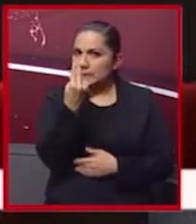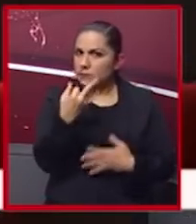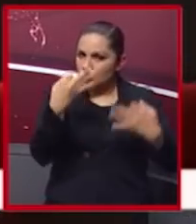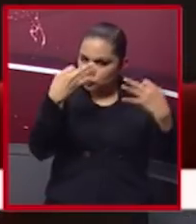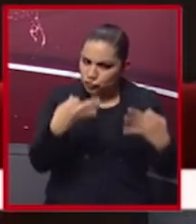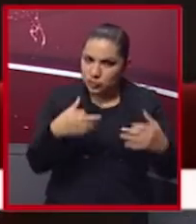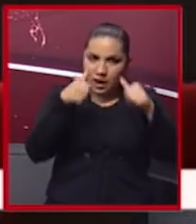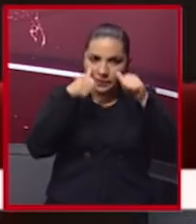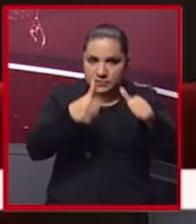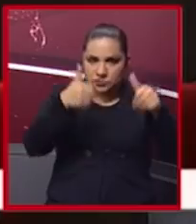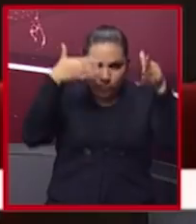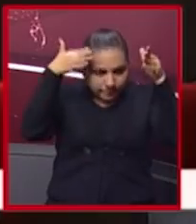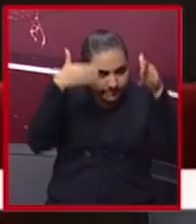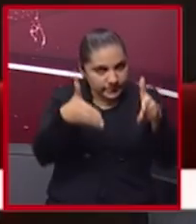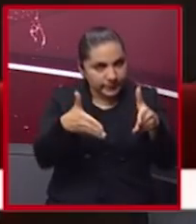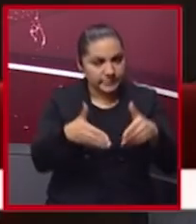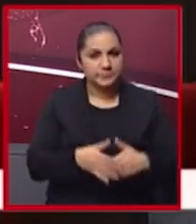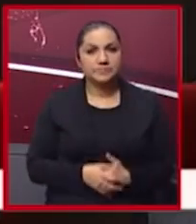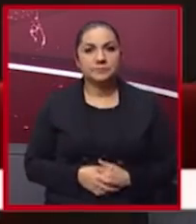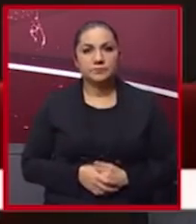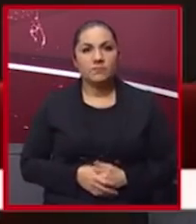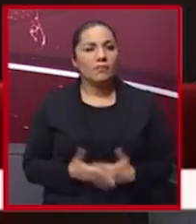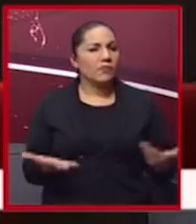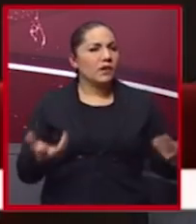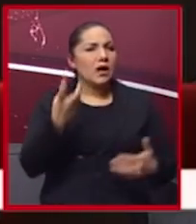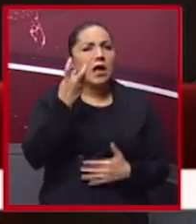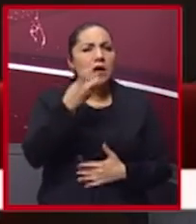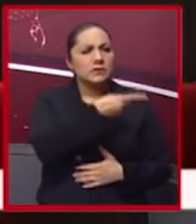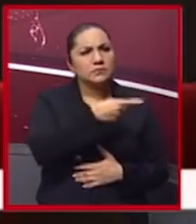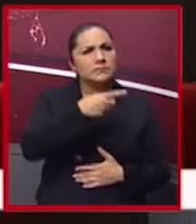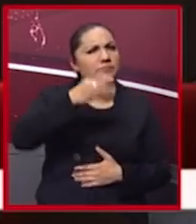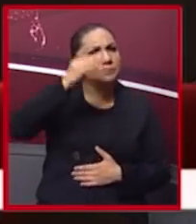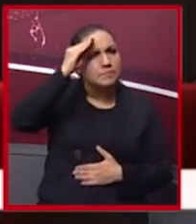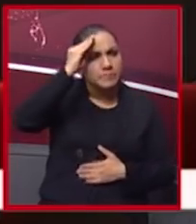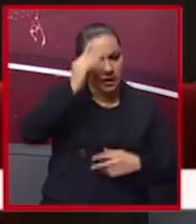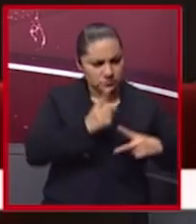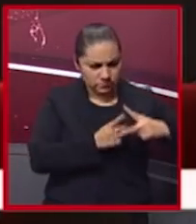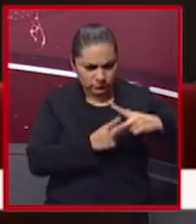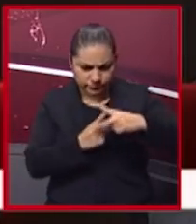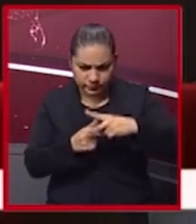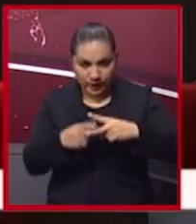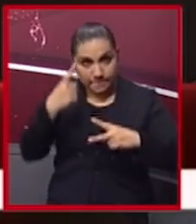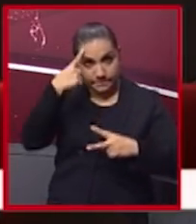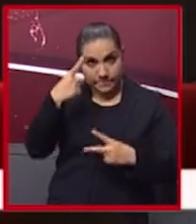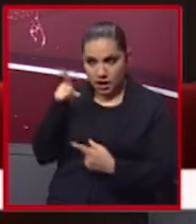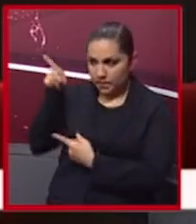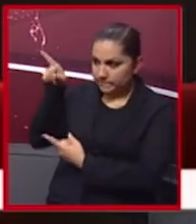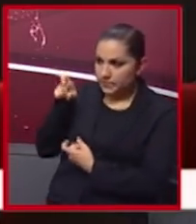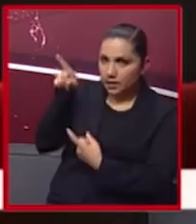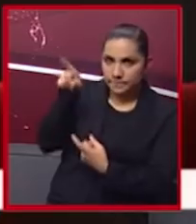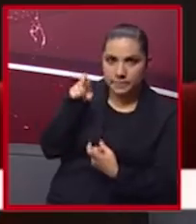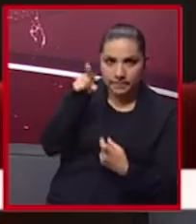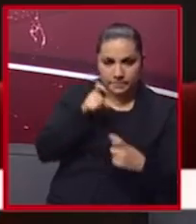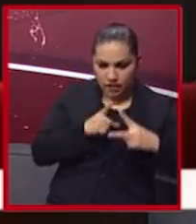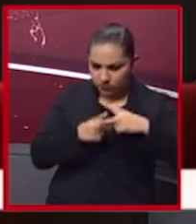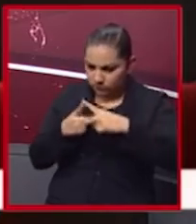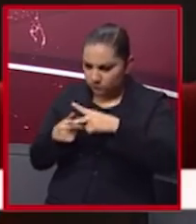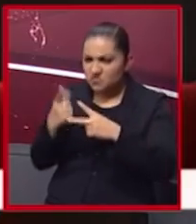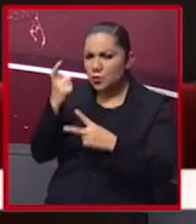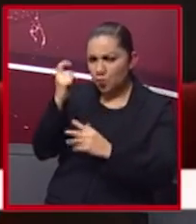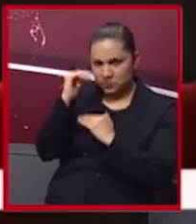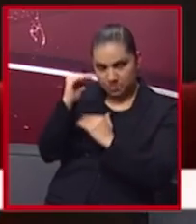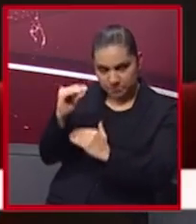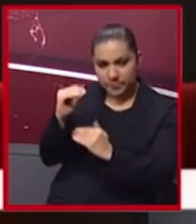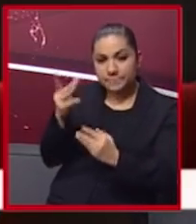Es la inconsistencia que existe entre la meta de recaudación de ingresos y la desproporción en el incremento